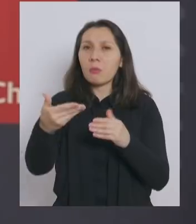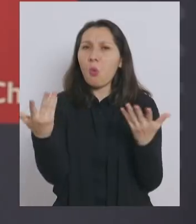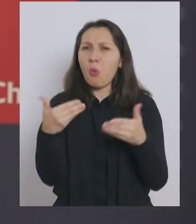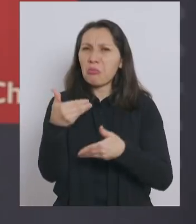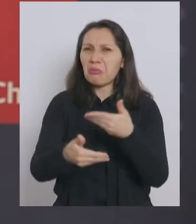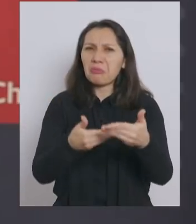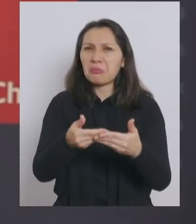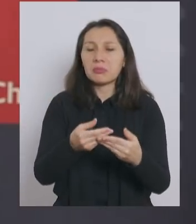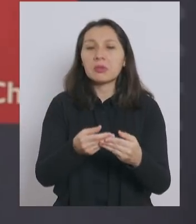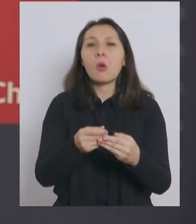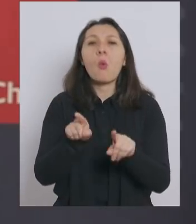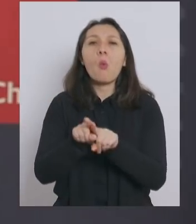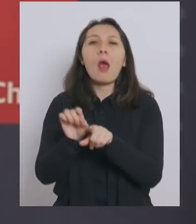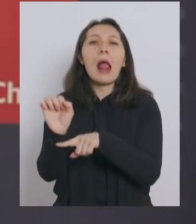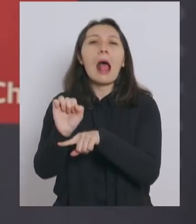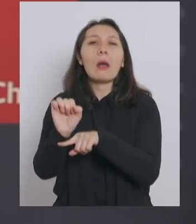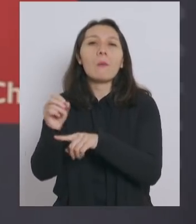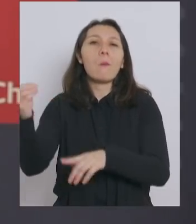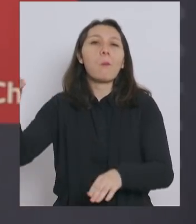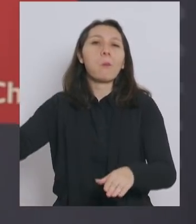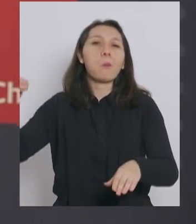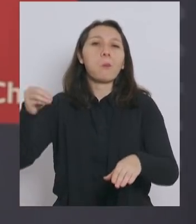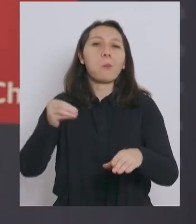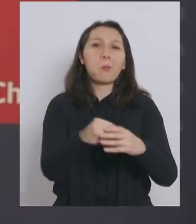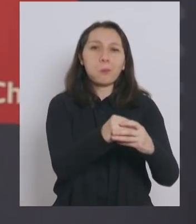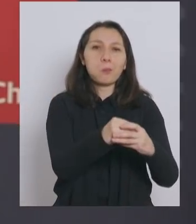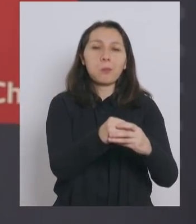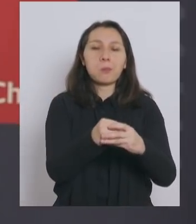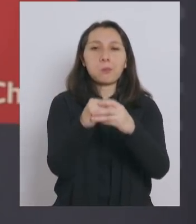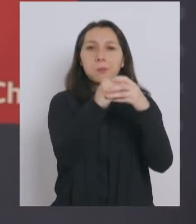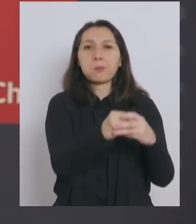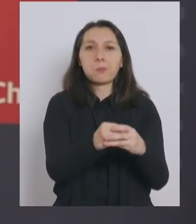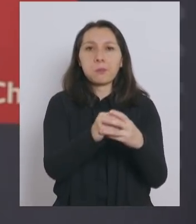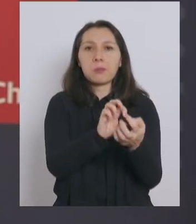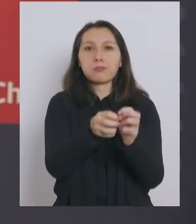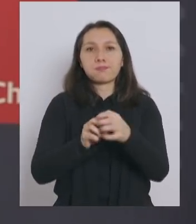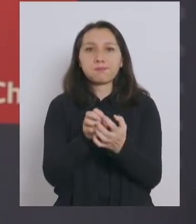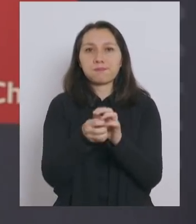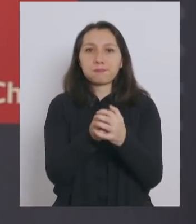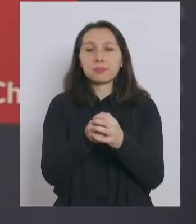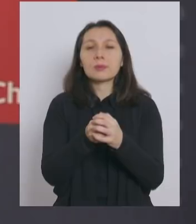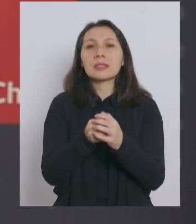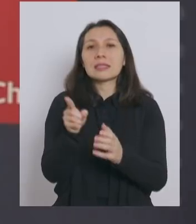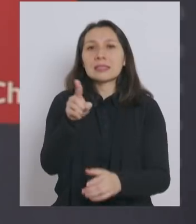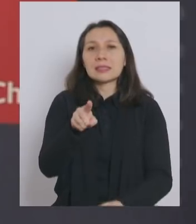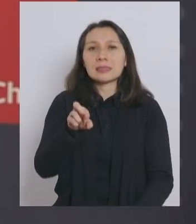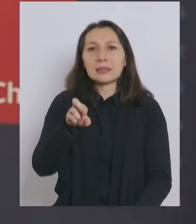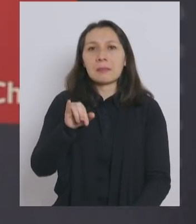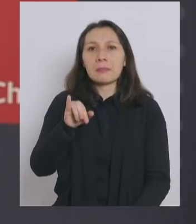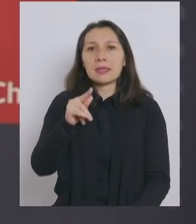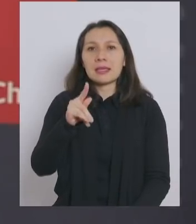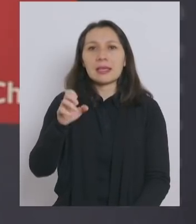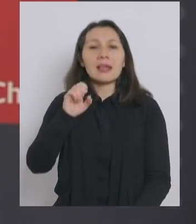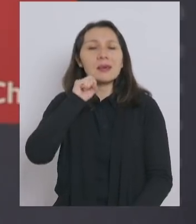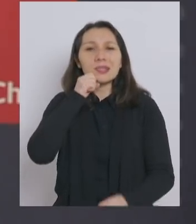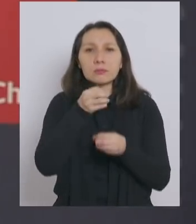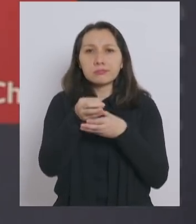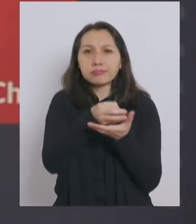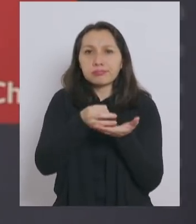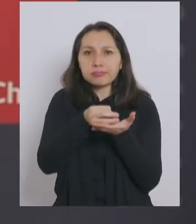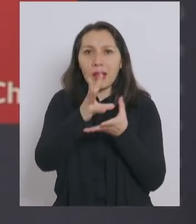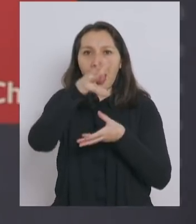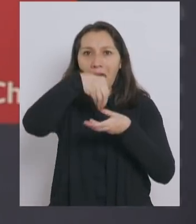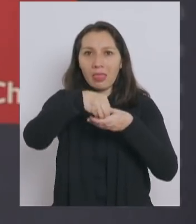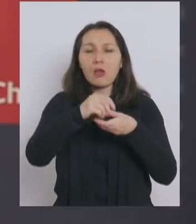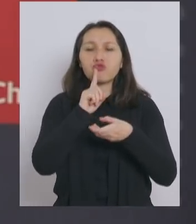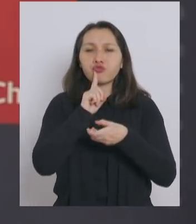funciona, es un vehículo o un vector, como se menciona ahí, que codifica la proteína Spike, que es una parte muy importante del